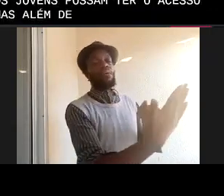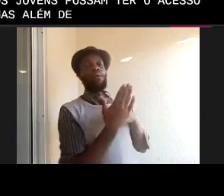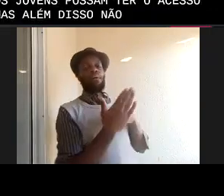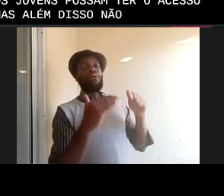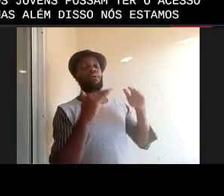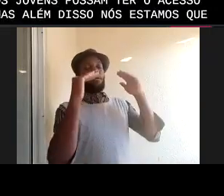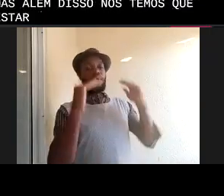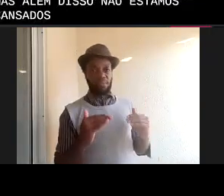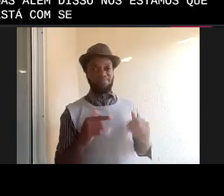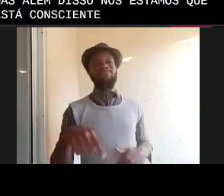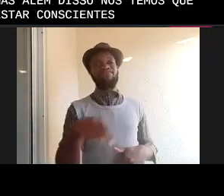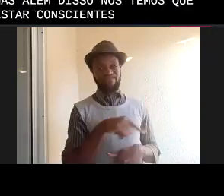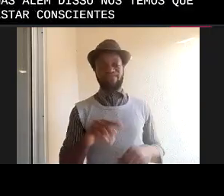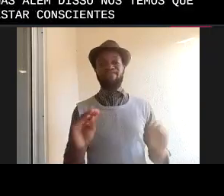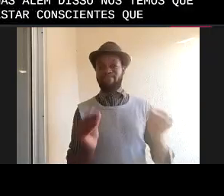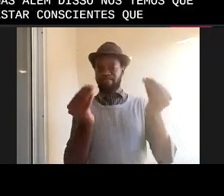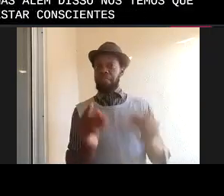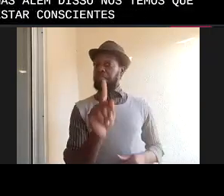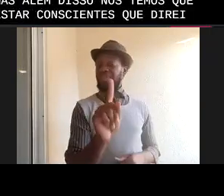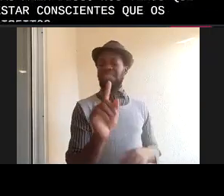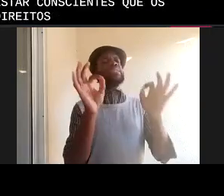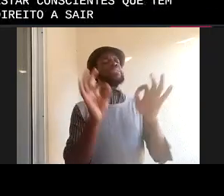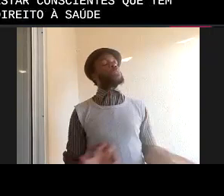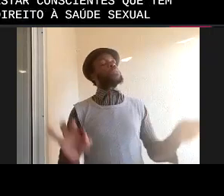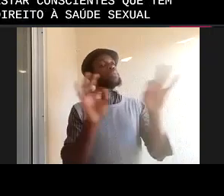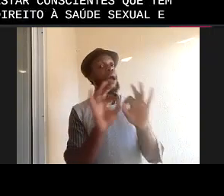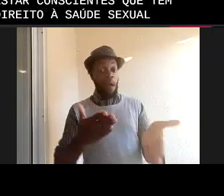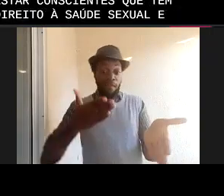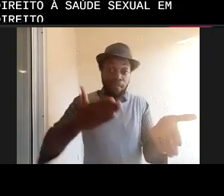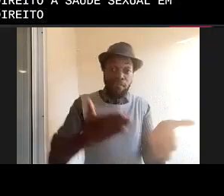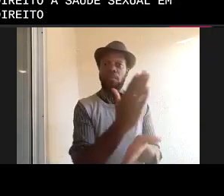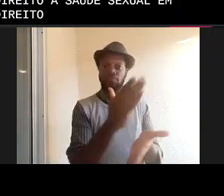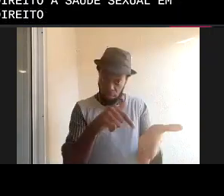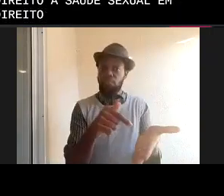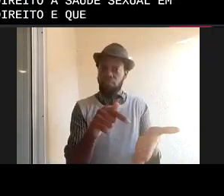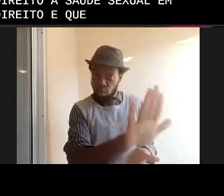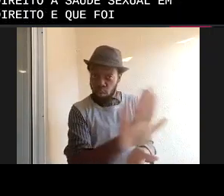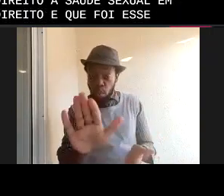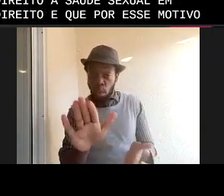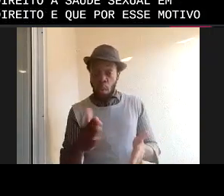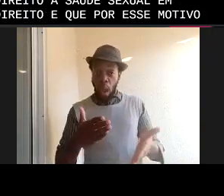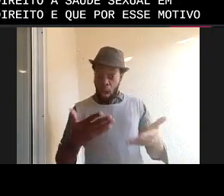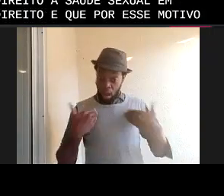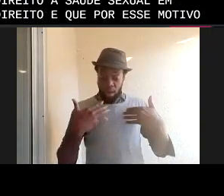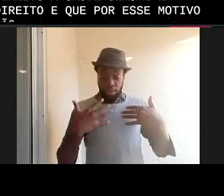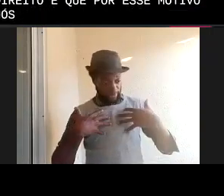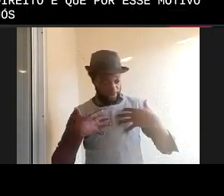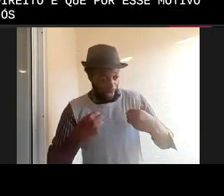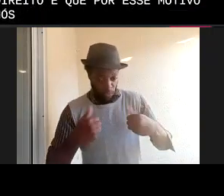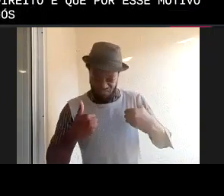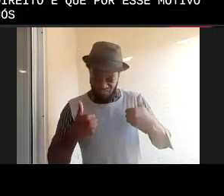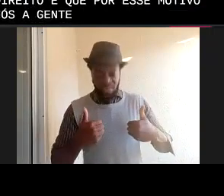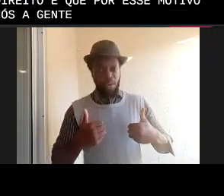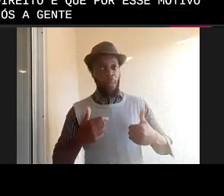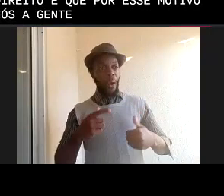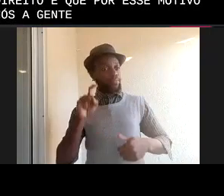que es un derecho la salud sexual reproductiva y que por esta razón nosotros podemos